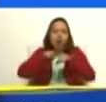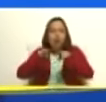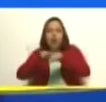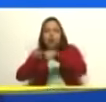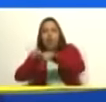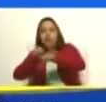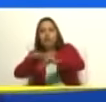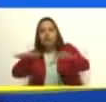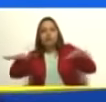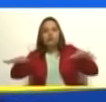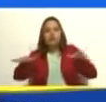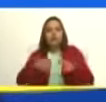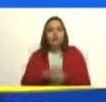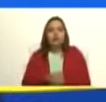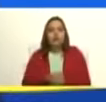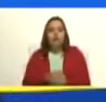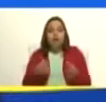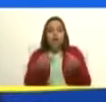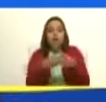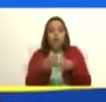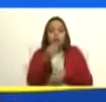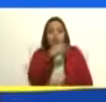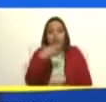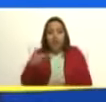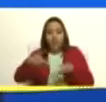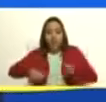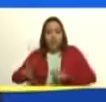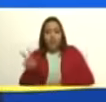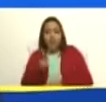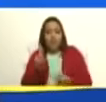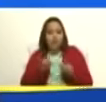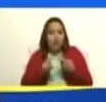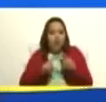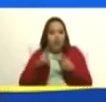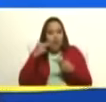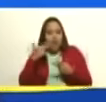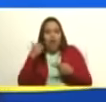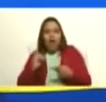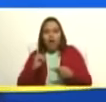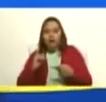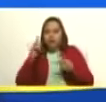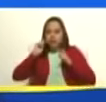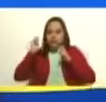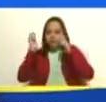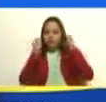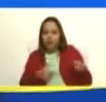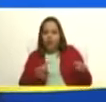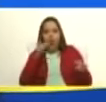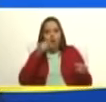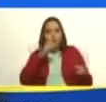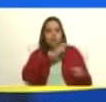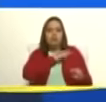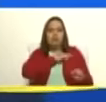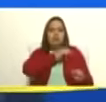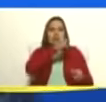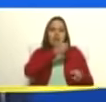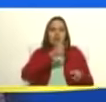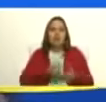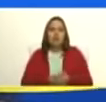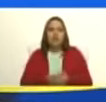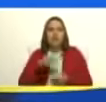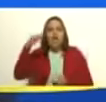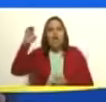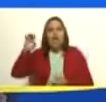fuerte de que los pardos, los mestizos, los blancos criollos iban a deponer al capitán general. Se hizo una